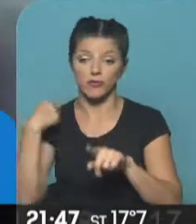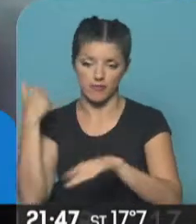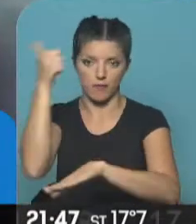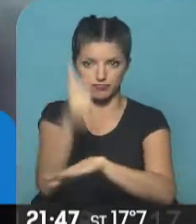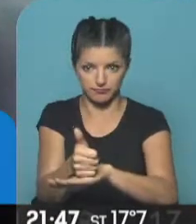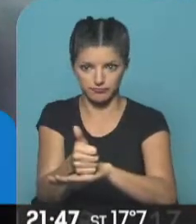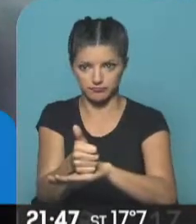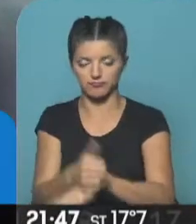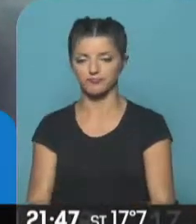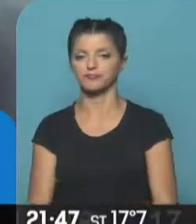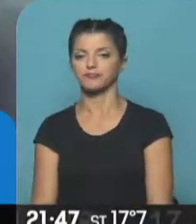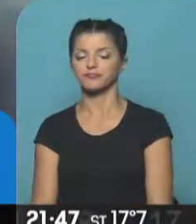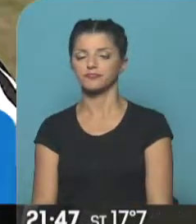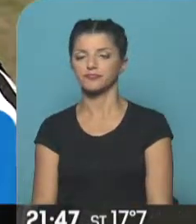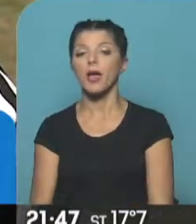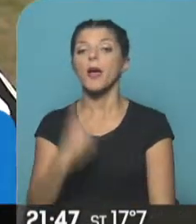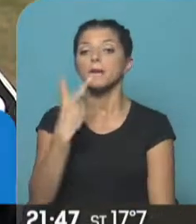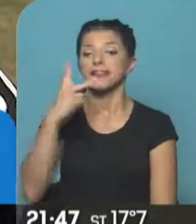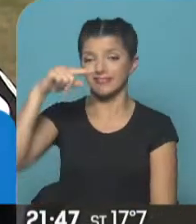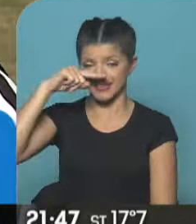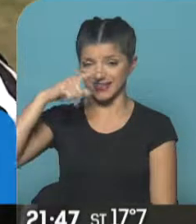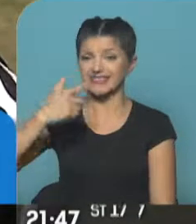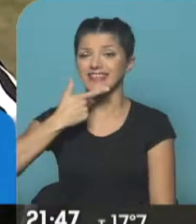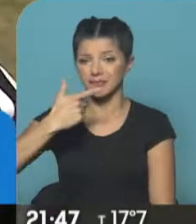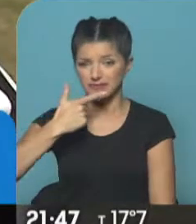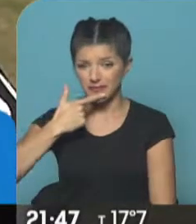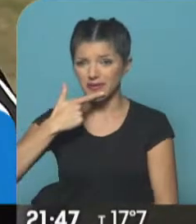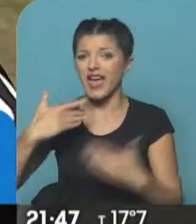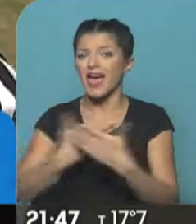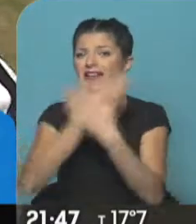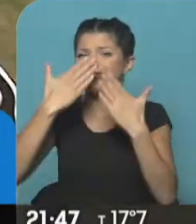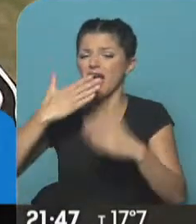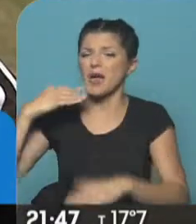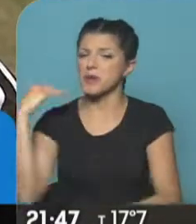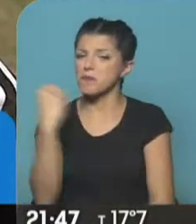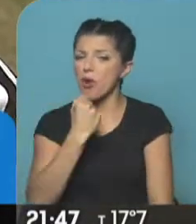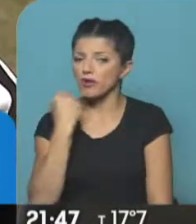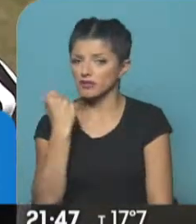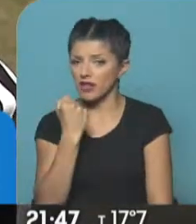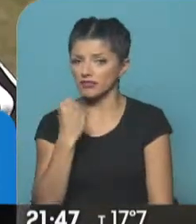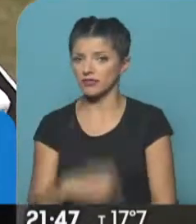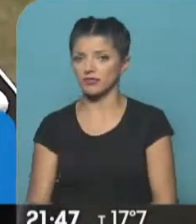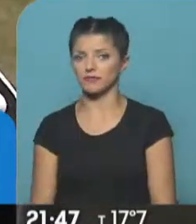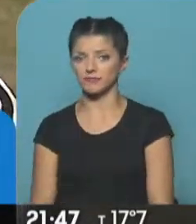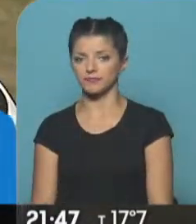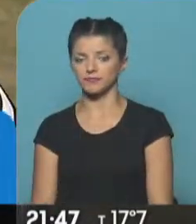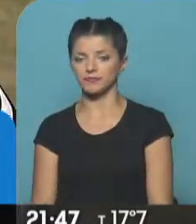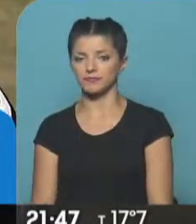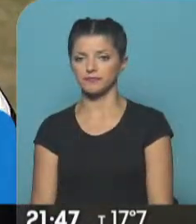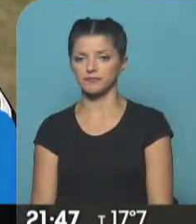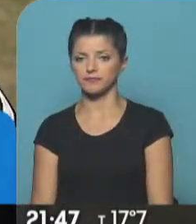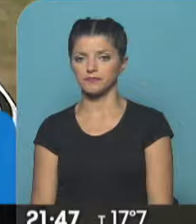el 27 de septiembre va a ser un día importante un día que desde que el tribunal que